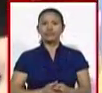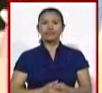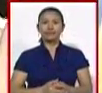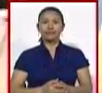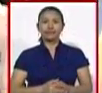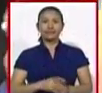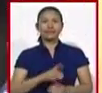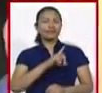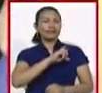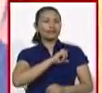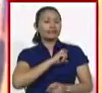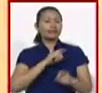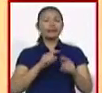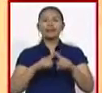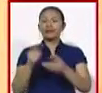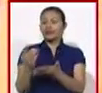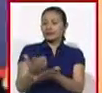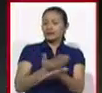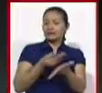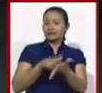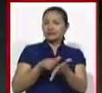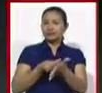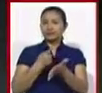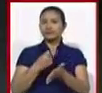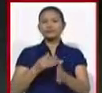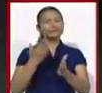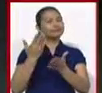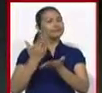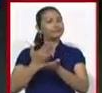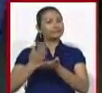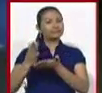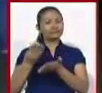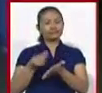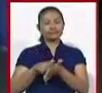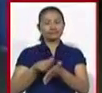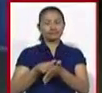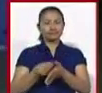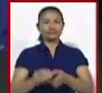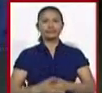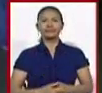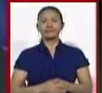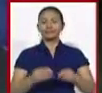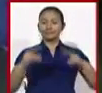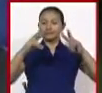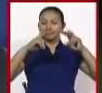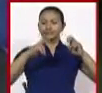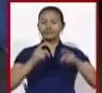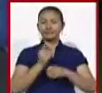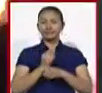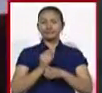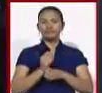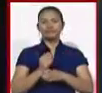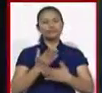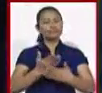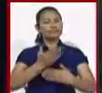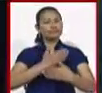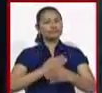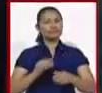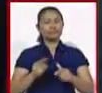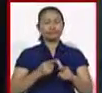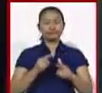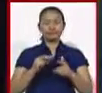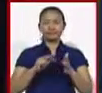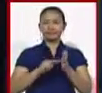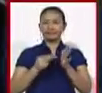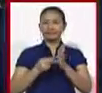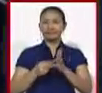la unidad de tránsito, la unidad de recaudaciones, elimine pues esos cobros por la inspección técnica de manera retroactiva. Toda vez